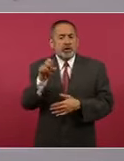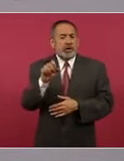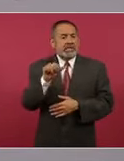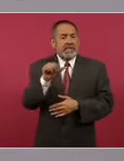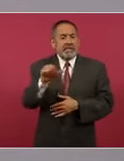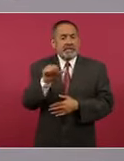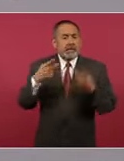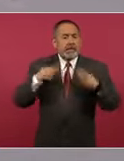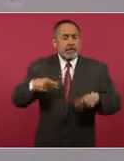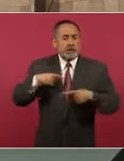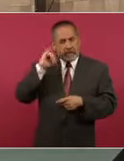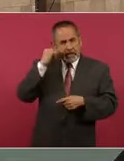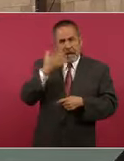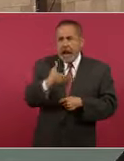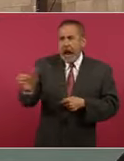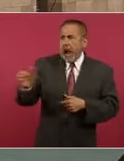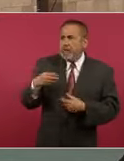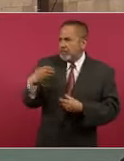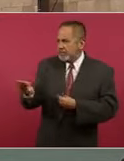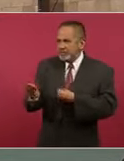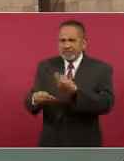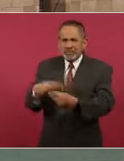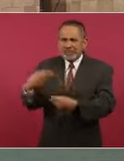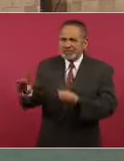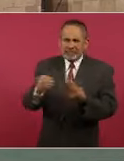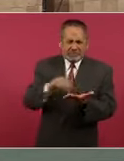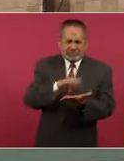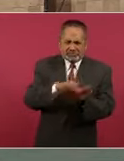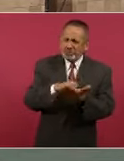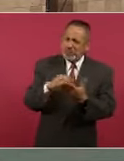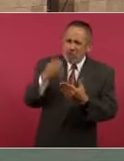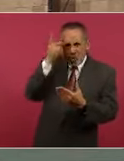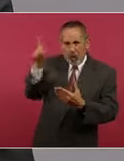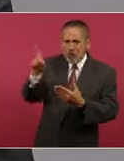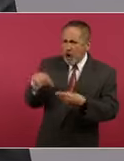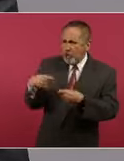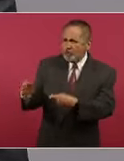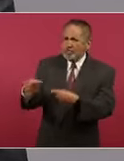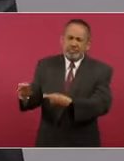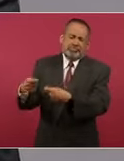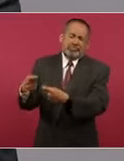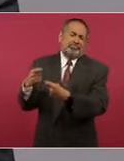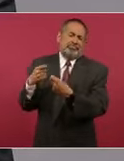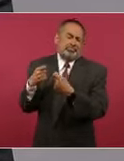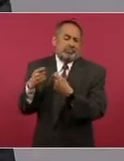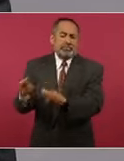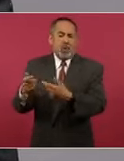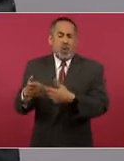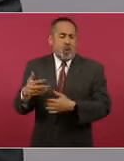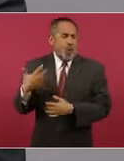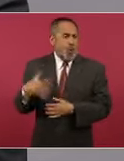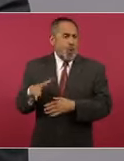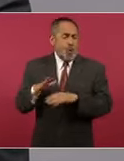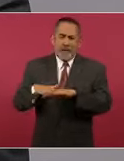565,216 campesinos, lo que superó con mucho la cantidad de tierras